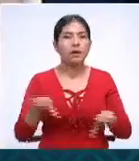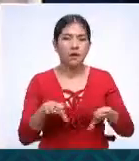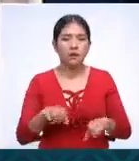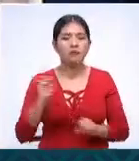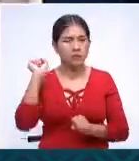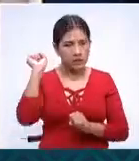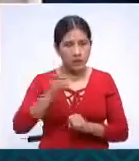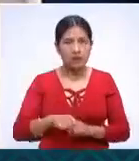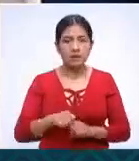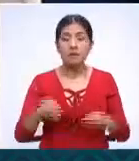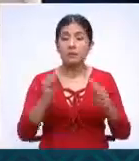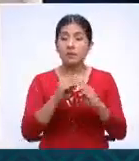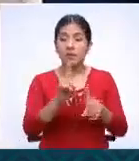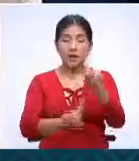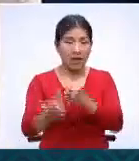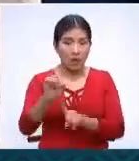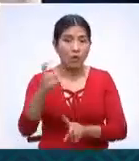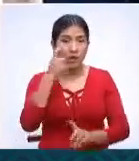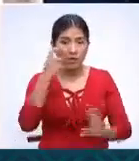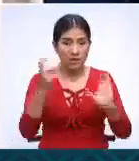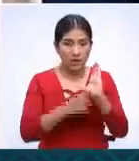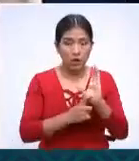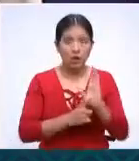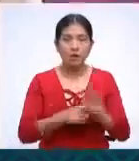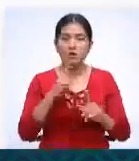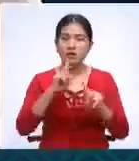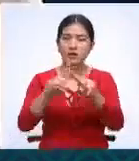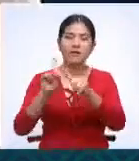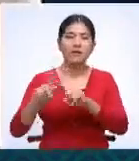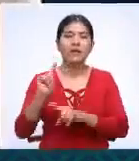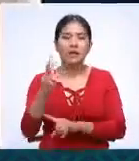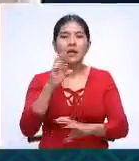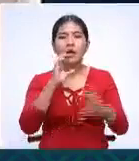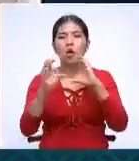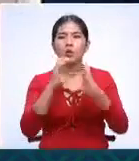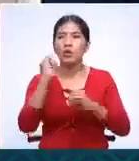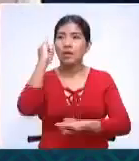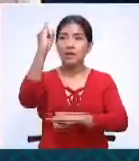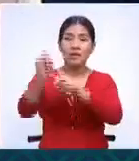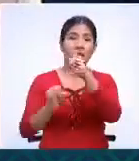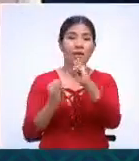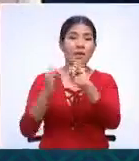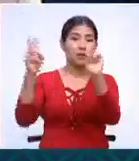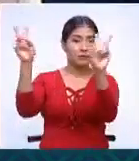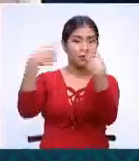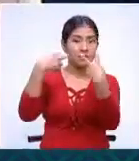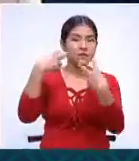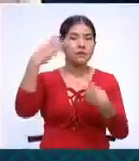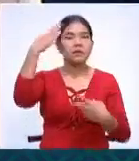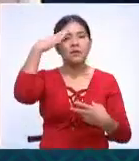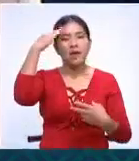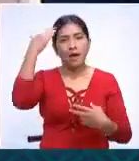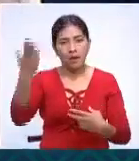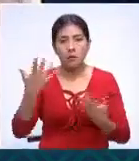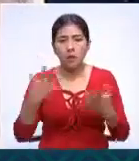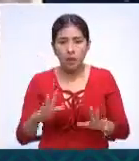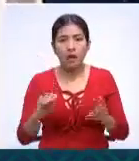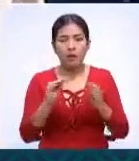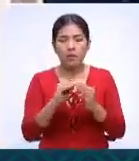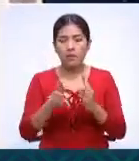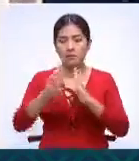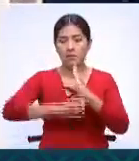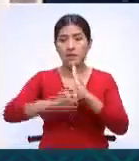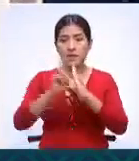quienes reconocen son los medios de comunicación internacional, que ya han publicado en la